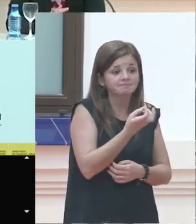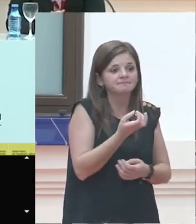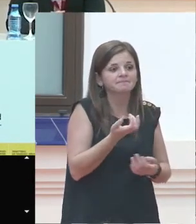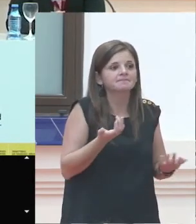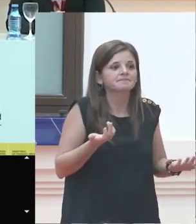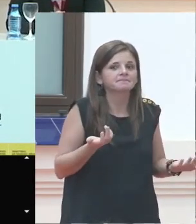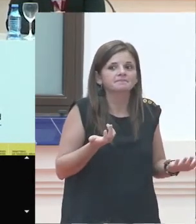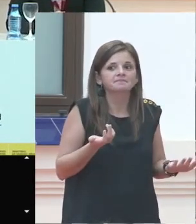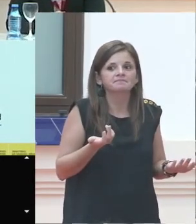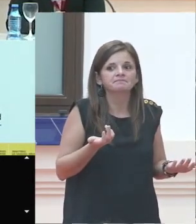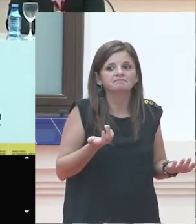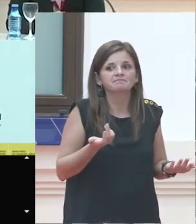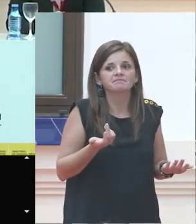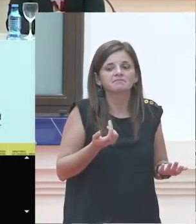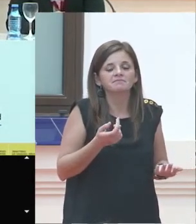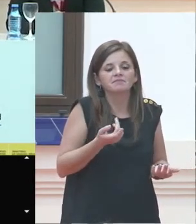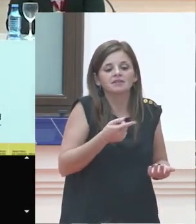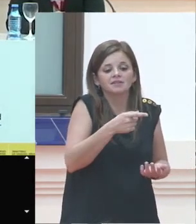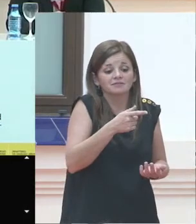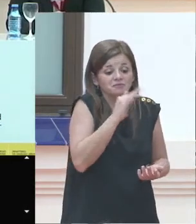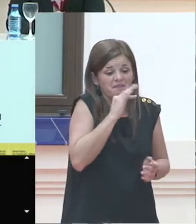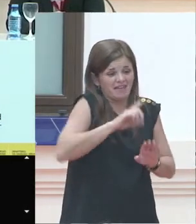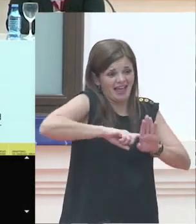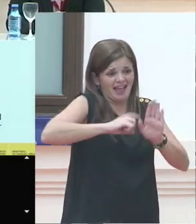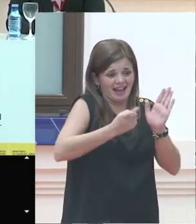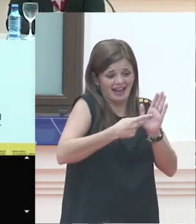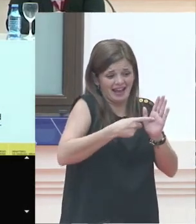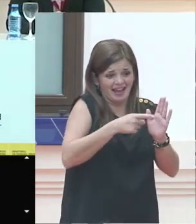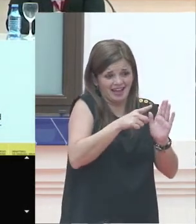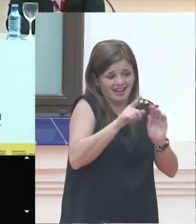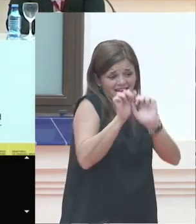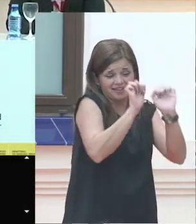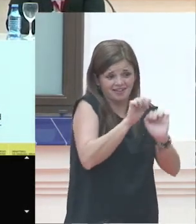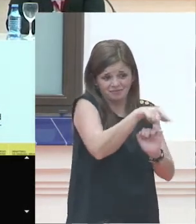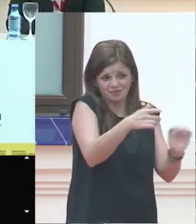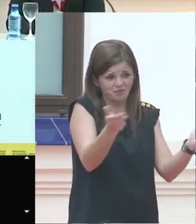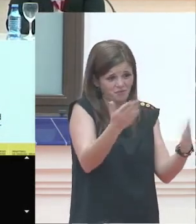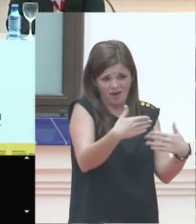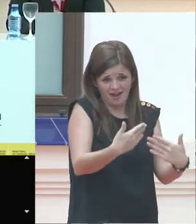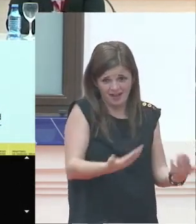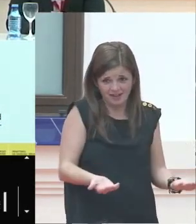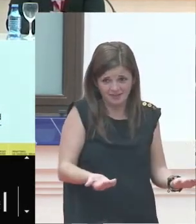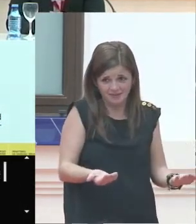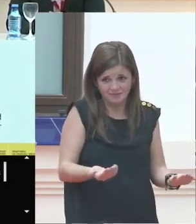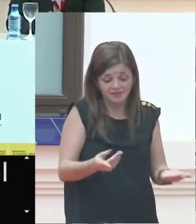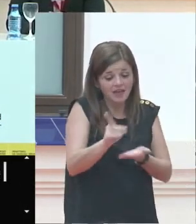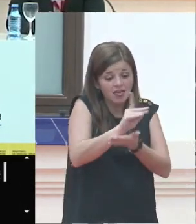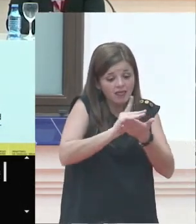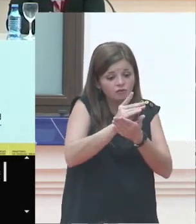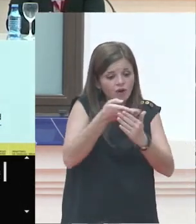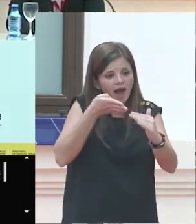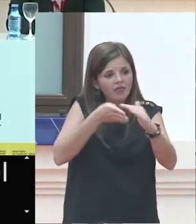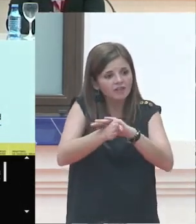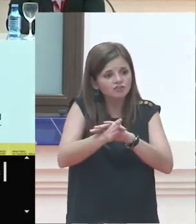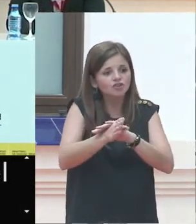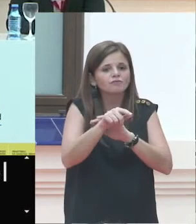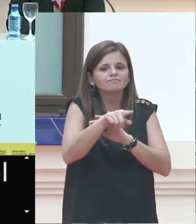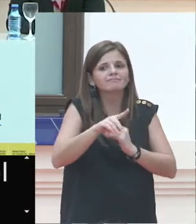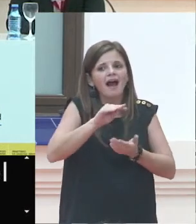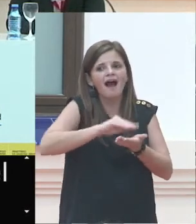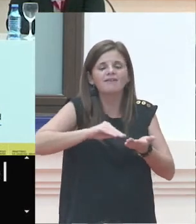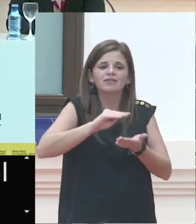cierto es que la propiedad de los datos, a no ser que sean datos de una complejidad en su confección, películas, libros, tal,